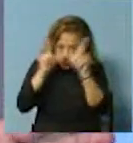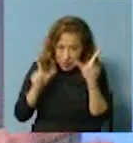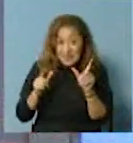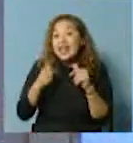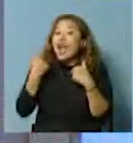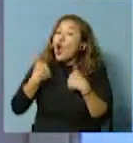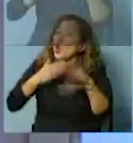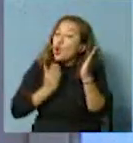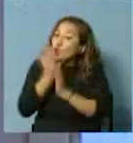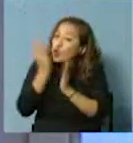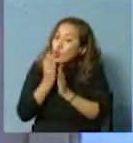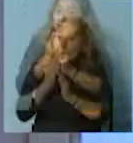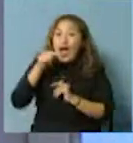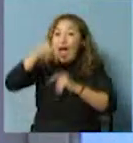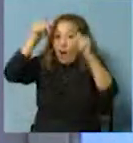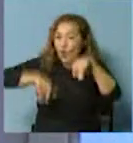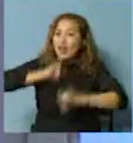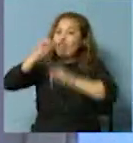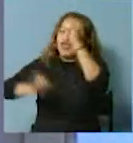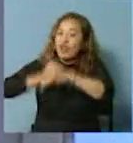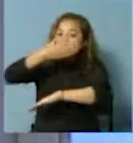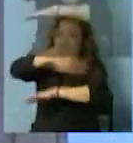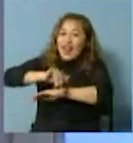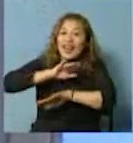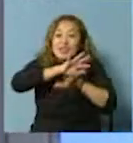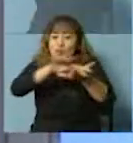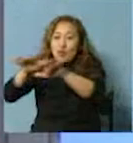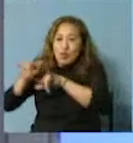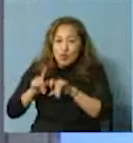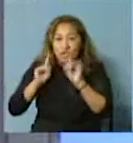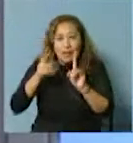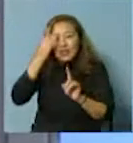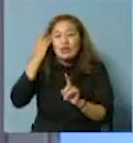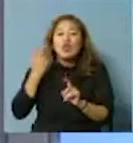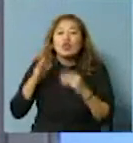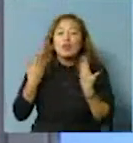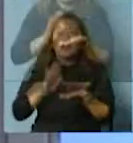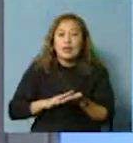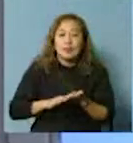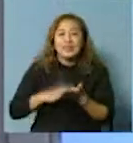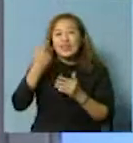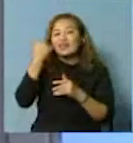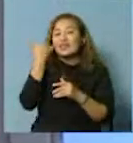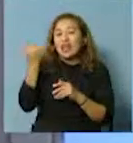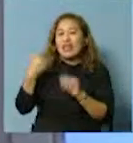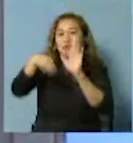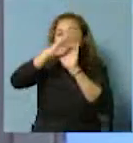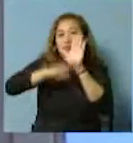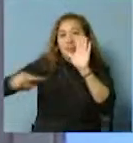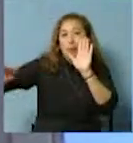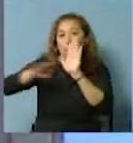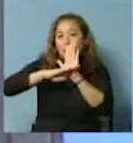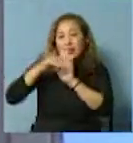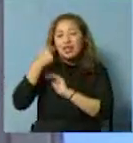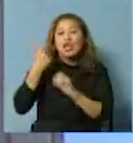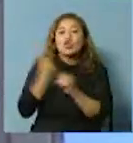ruidos porque te voy a contar algo que dice la calle y que dicen los pasillos también pero bien cerraron las listas para